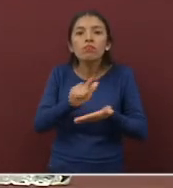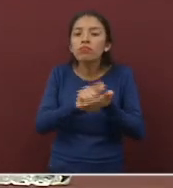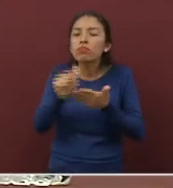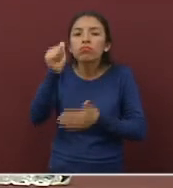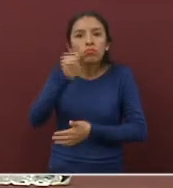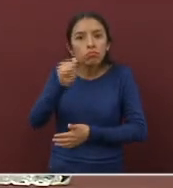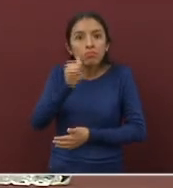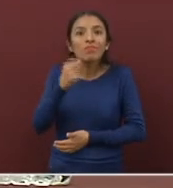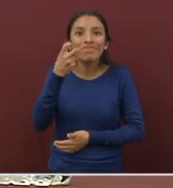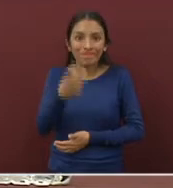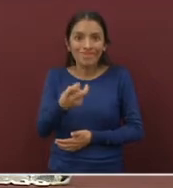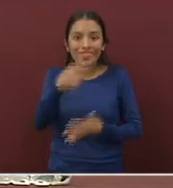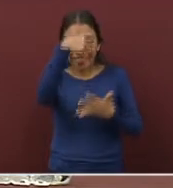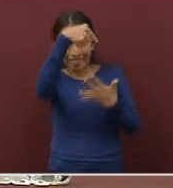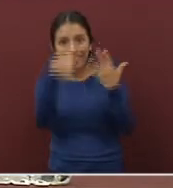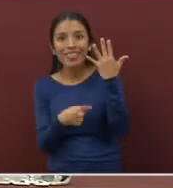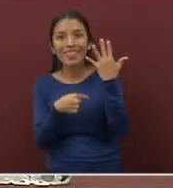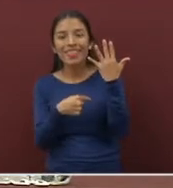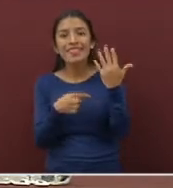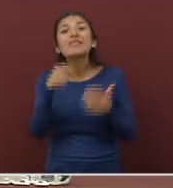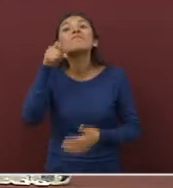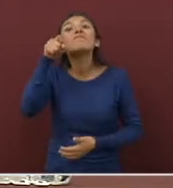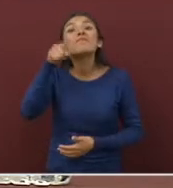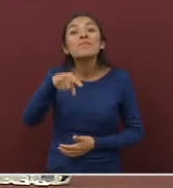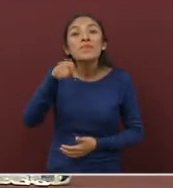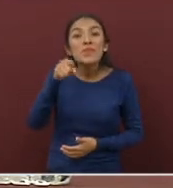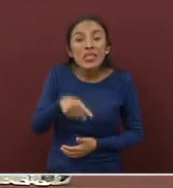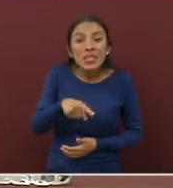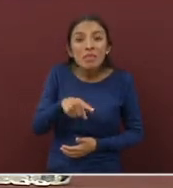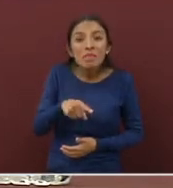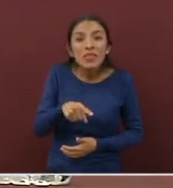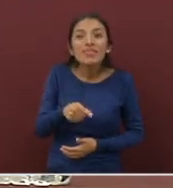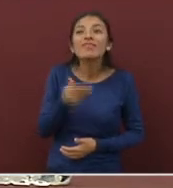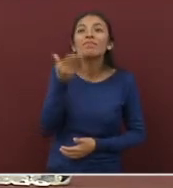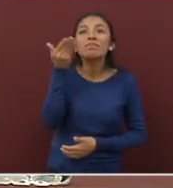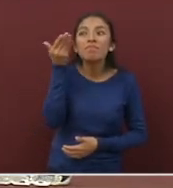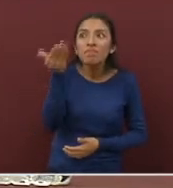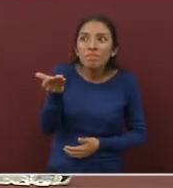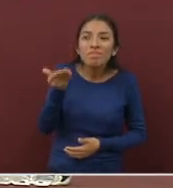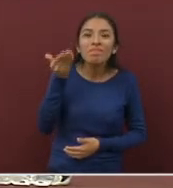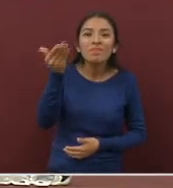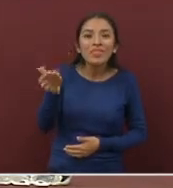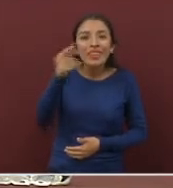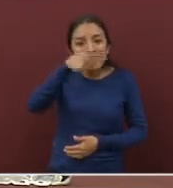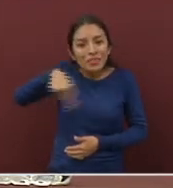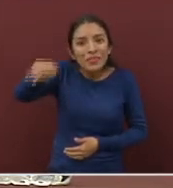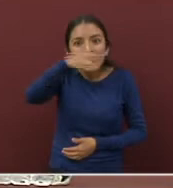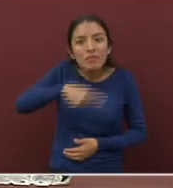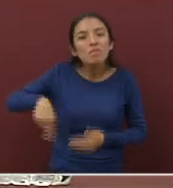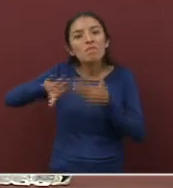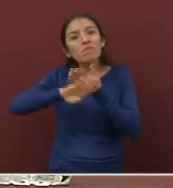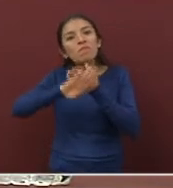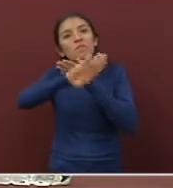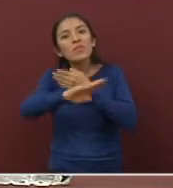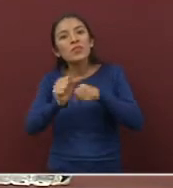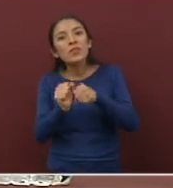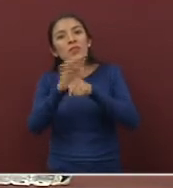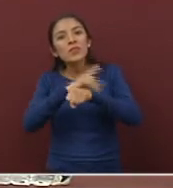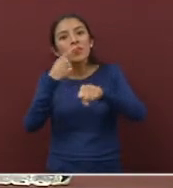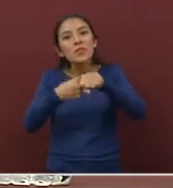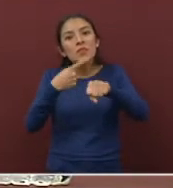precisamente son las mismas que estamos pidiendo que realicen para evitar el contagio con el coronavirus